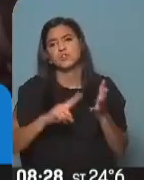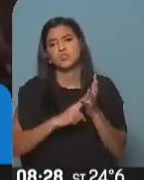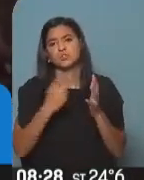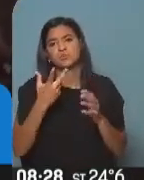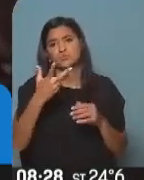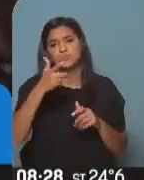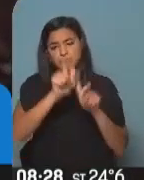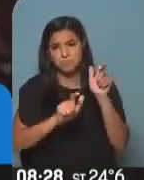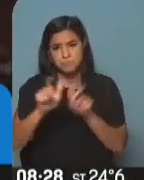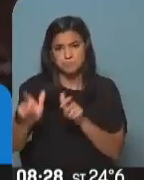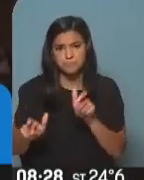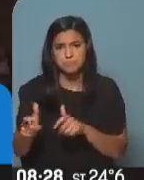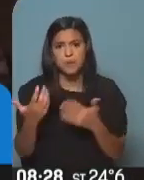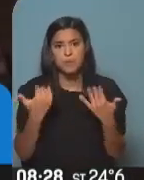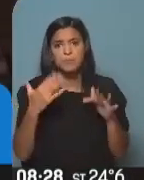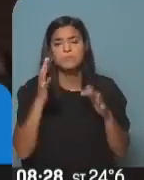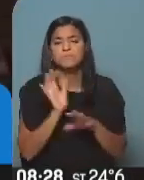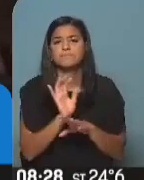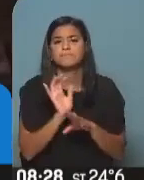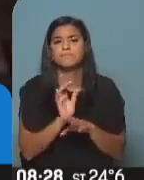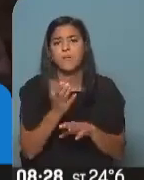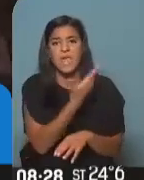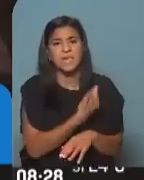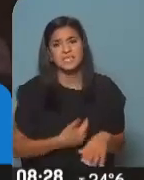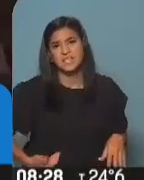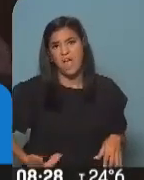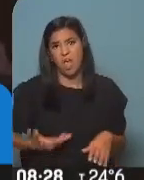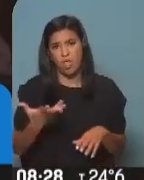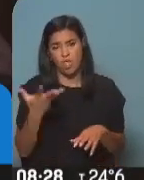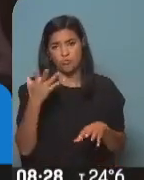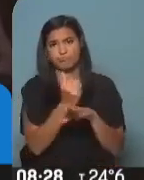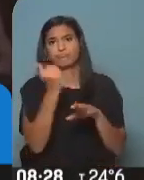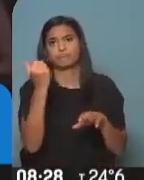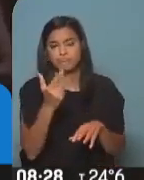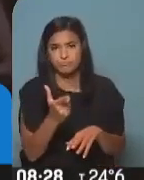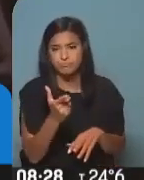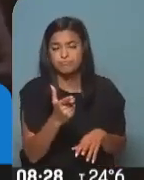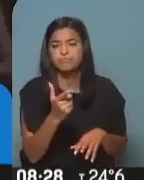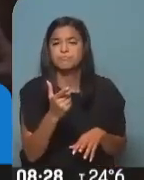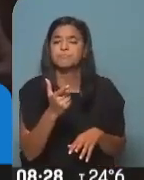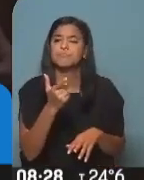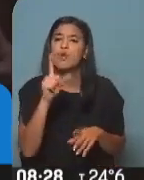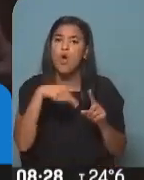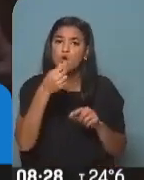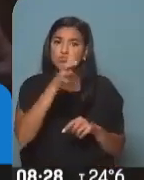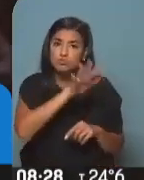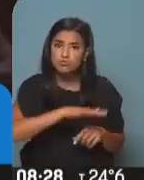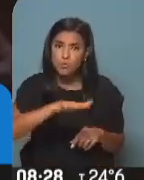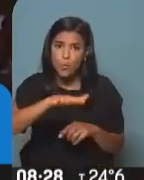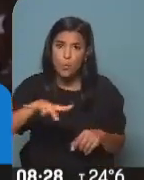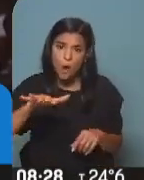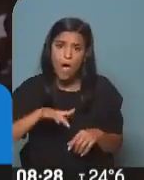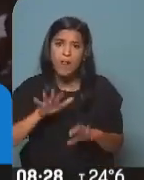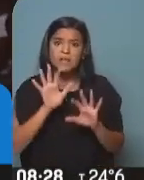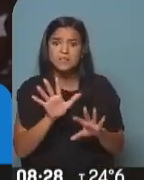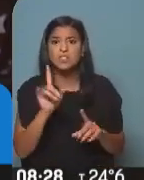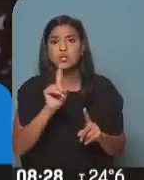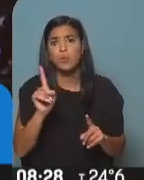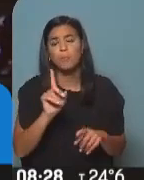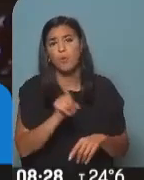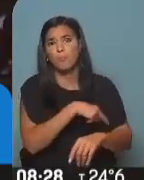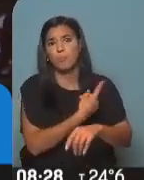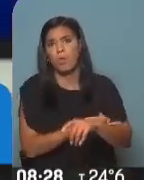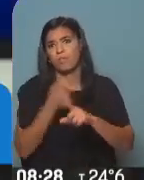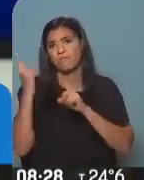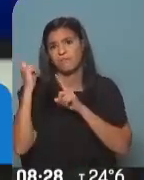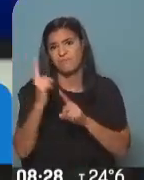ciudadanía, posiblemente capturada por el Estado, y en otros distritos que no están así, pero también tienen una vocación de poder muy